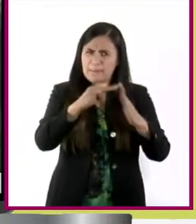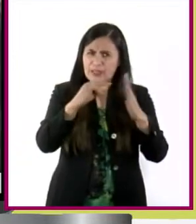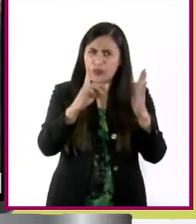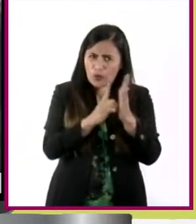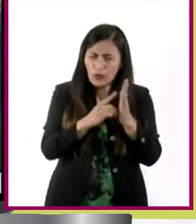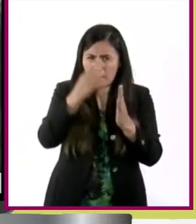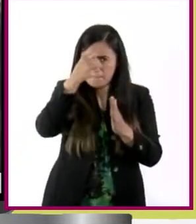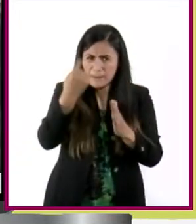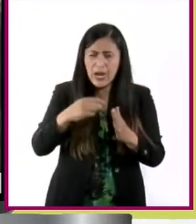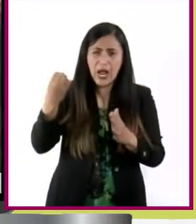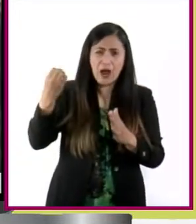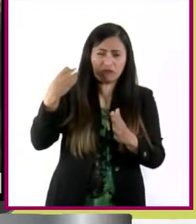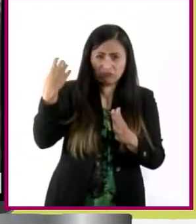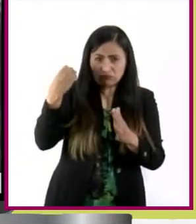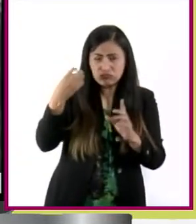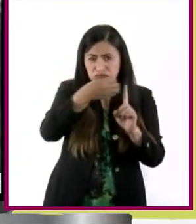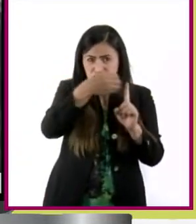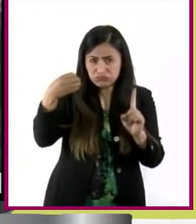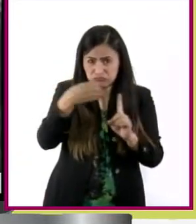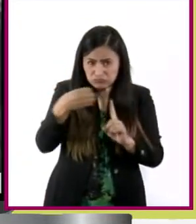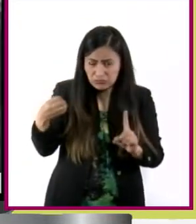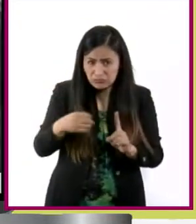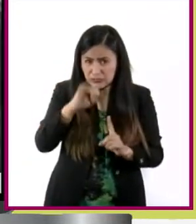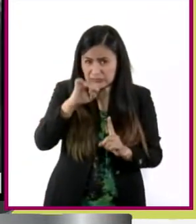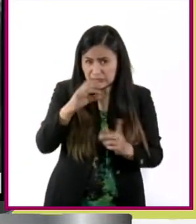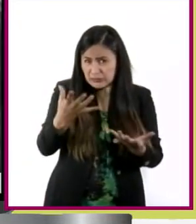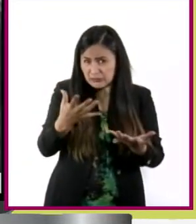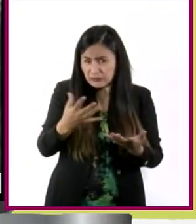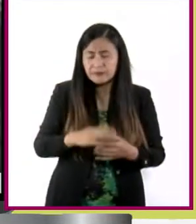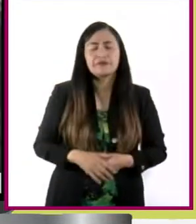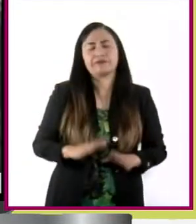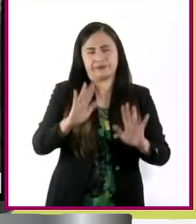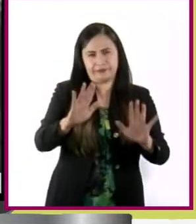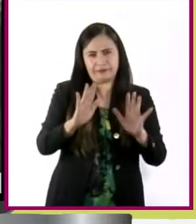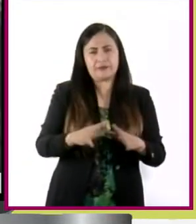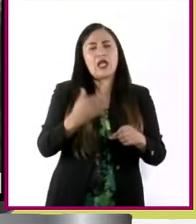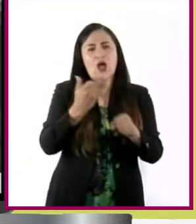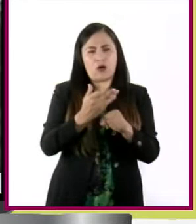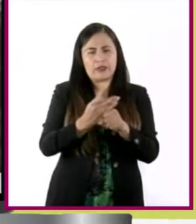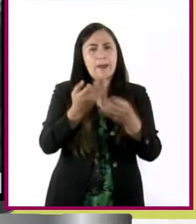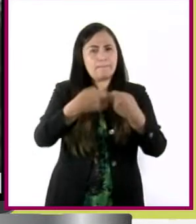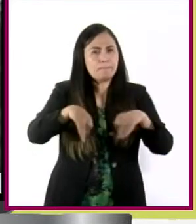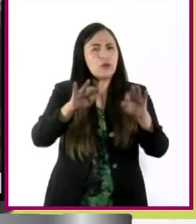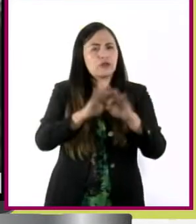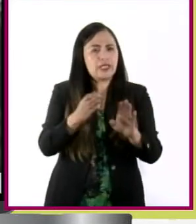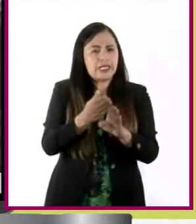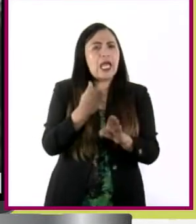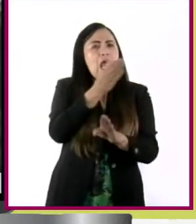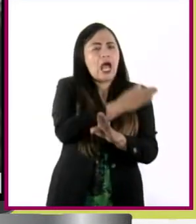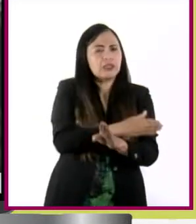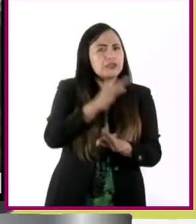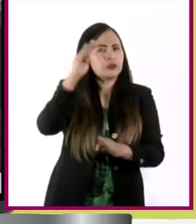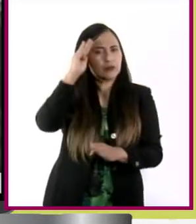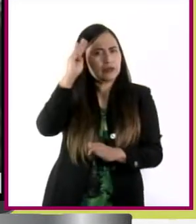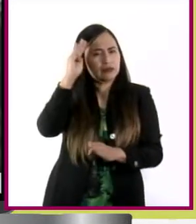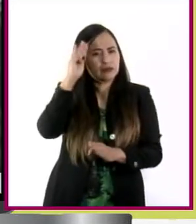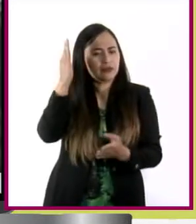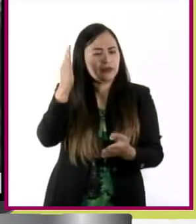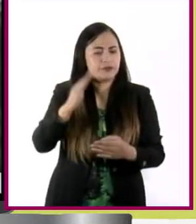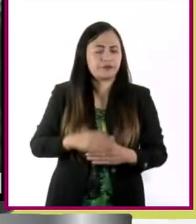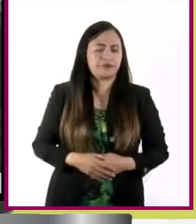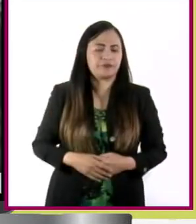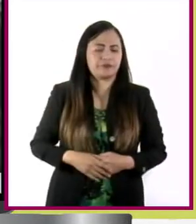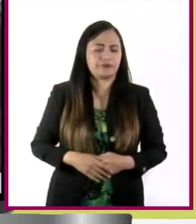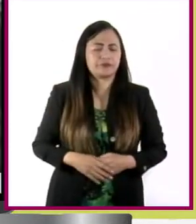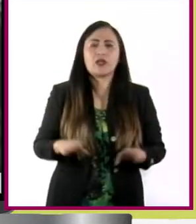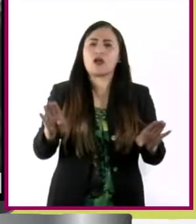discurso? En términos generales, lo que sí es muy importante que uno haya como pensado de alguna manera el